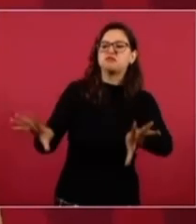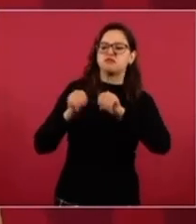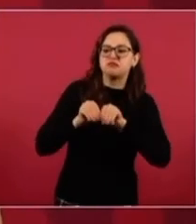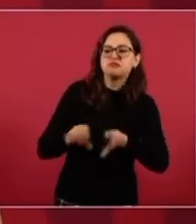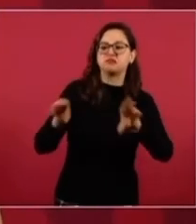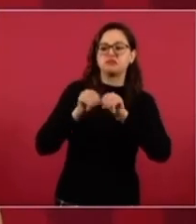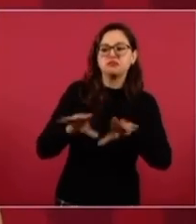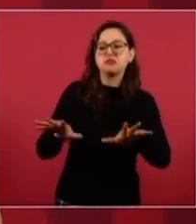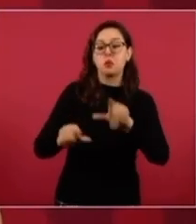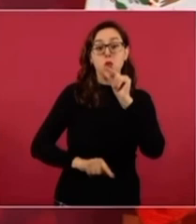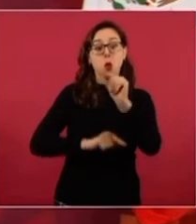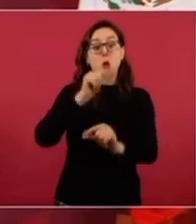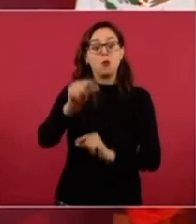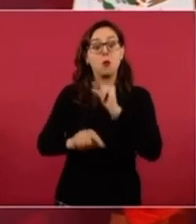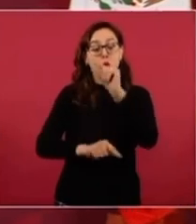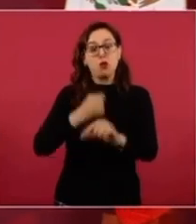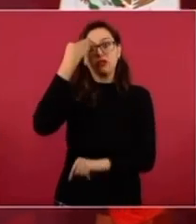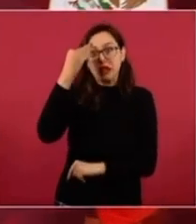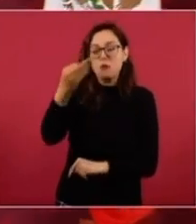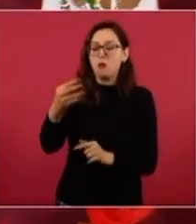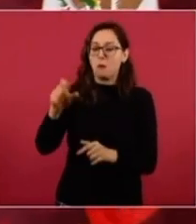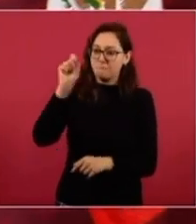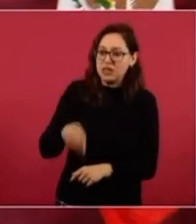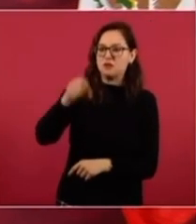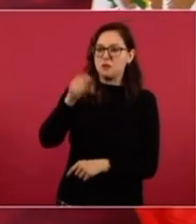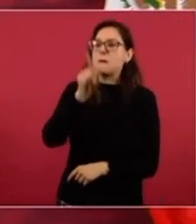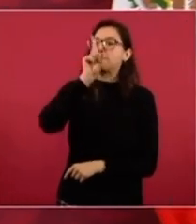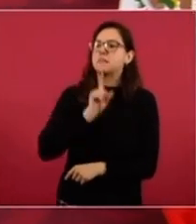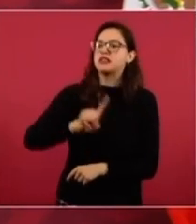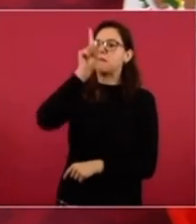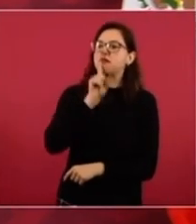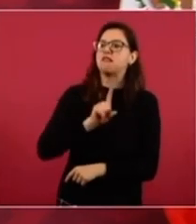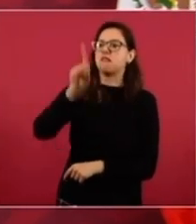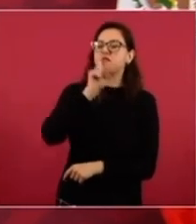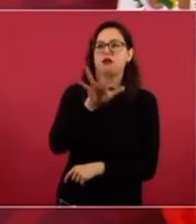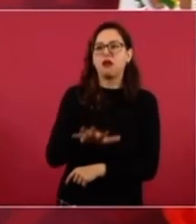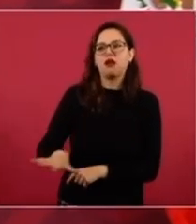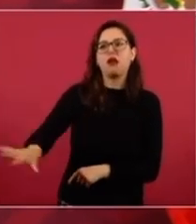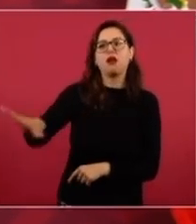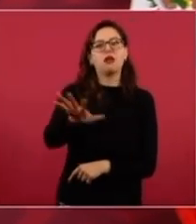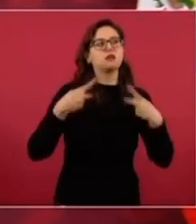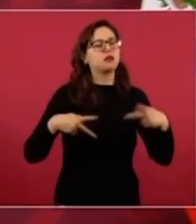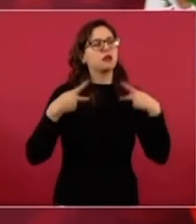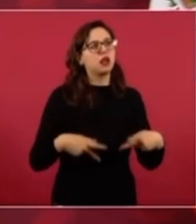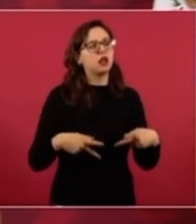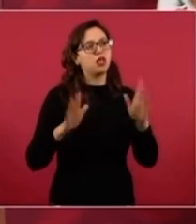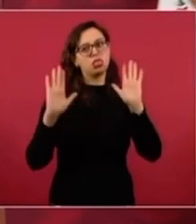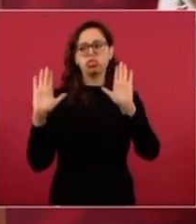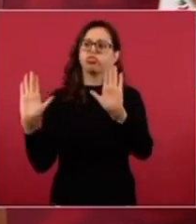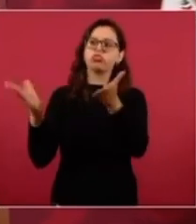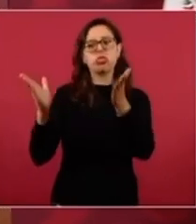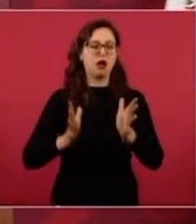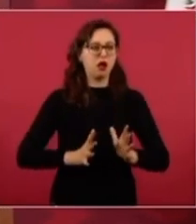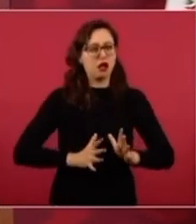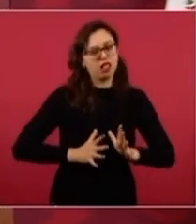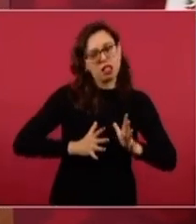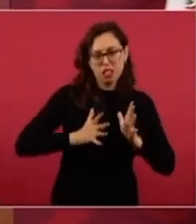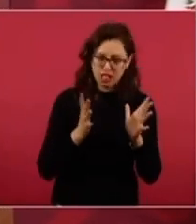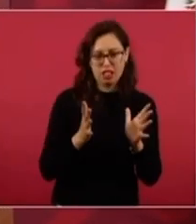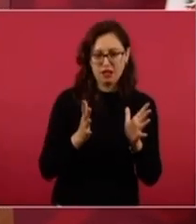verdad. Bueno, esa es la esencia de la estrategia de publicista o